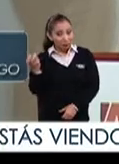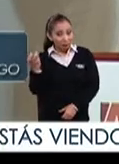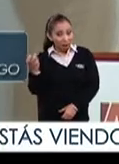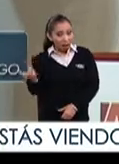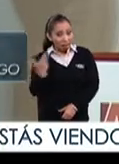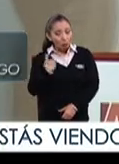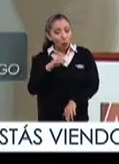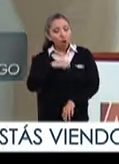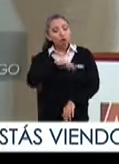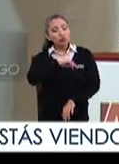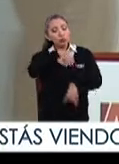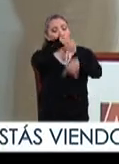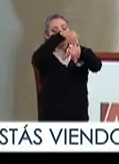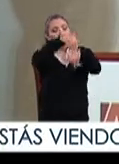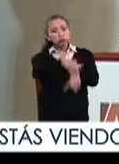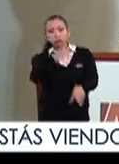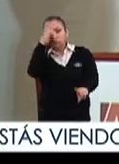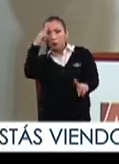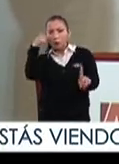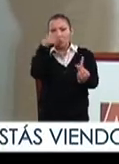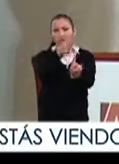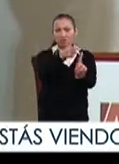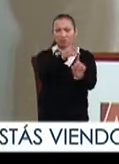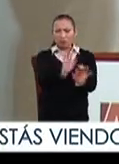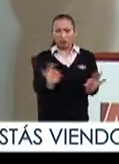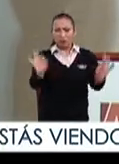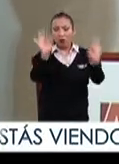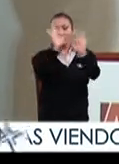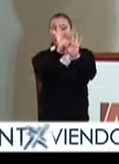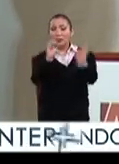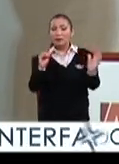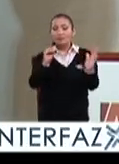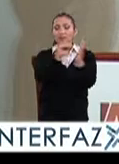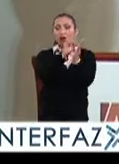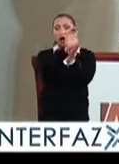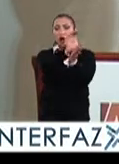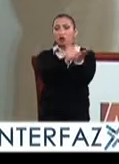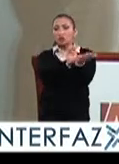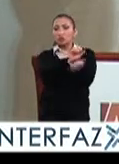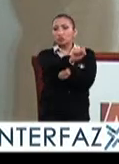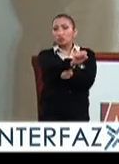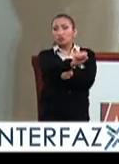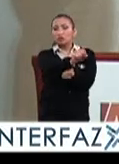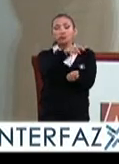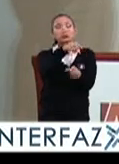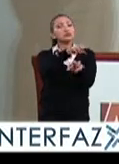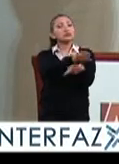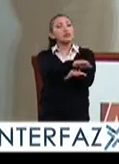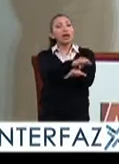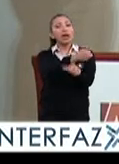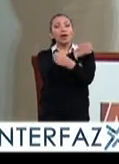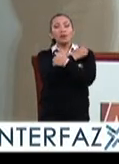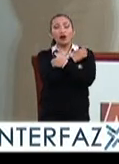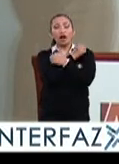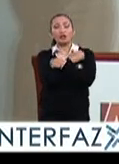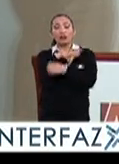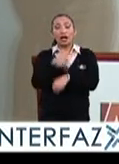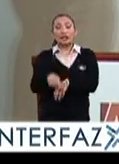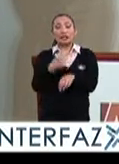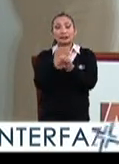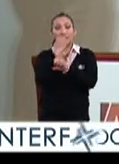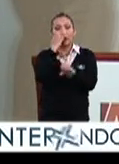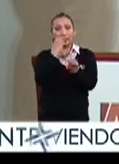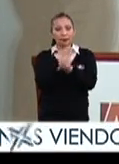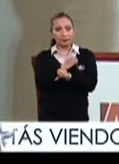Así, damos cumplimiento a un propósito fundamental establecido en la Constitución respecto a la educación en nuestro